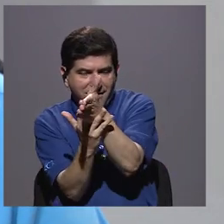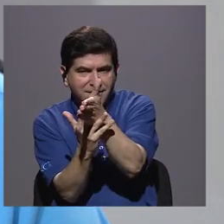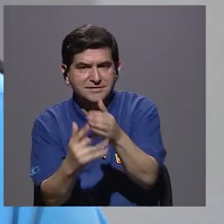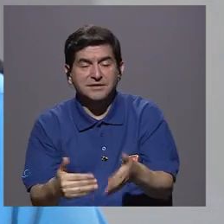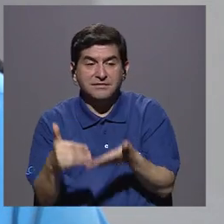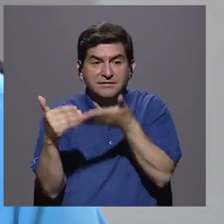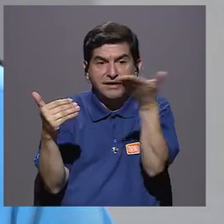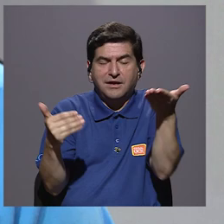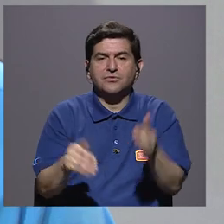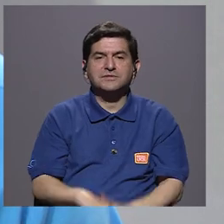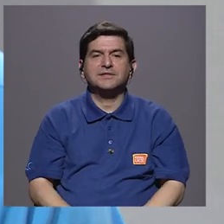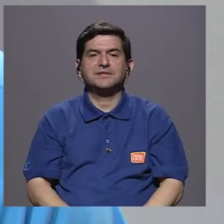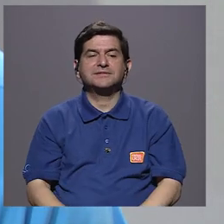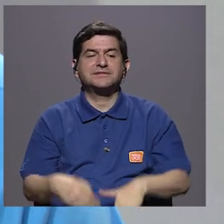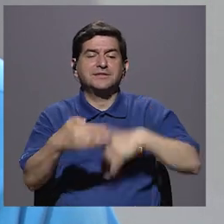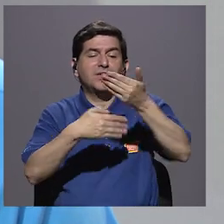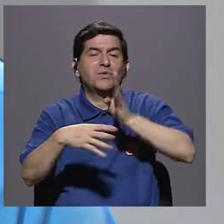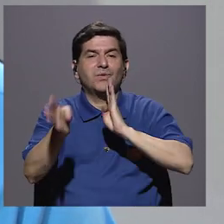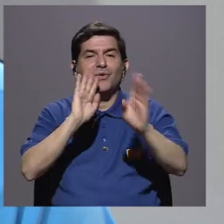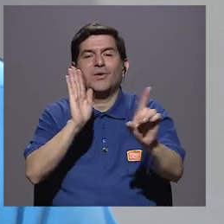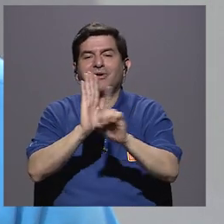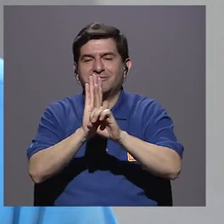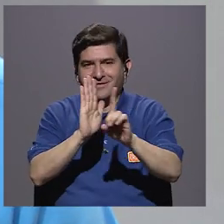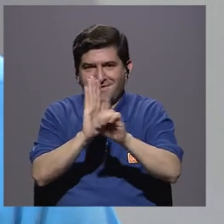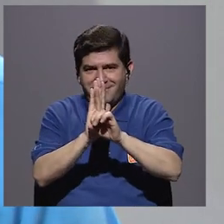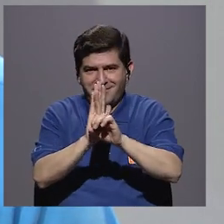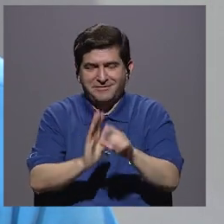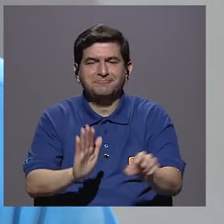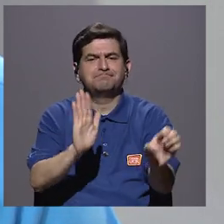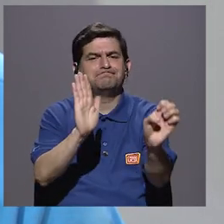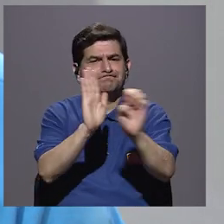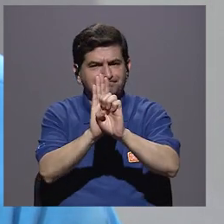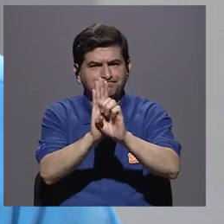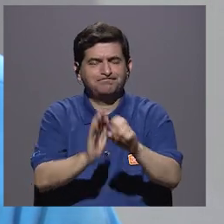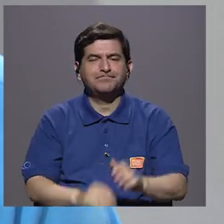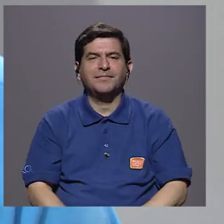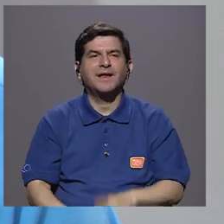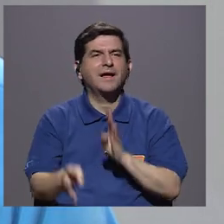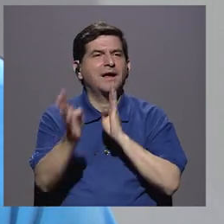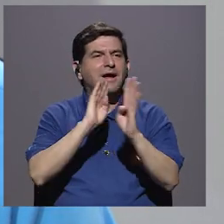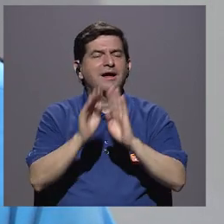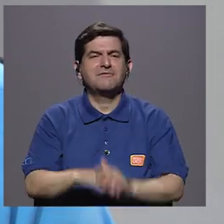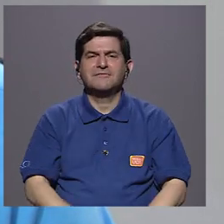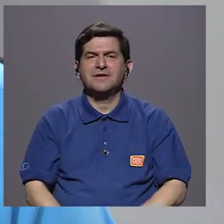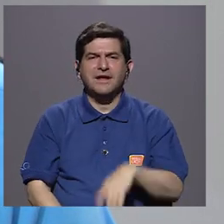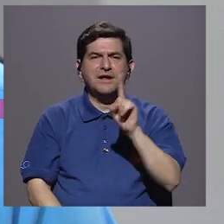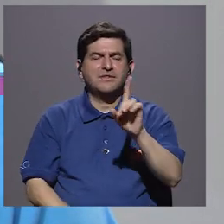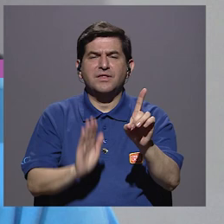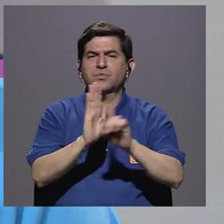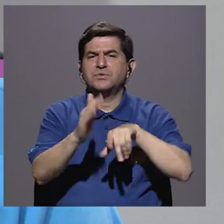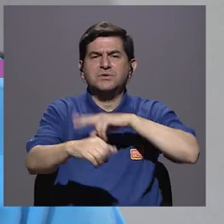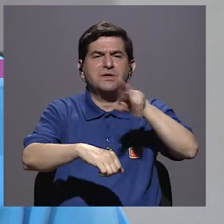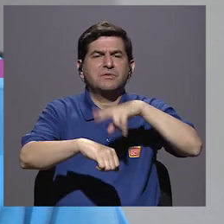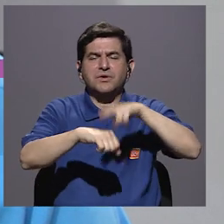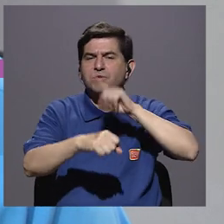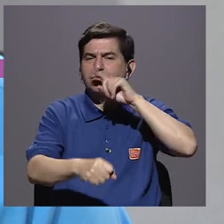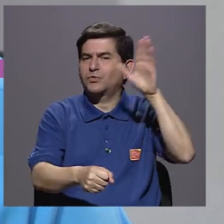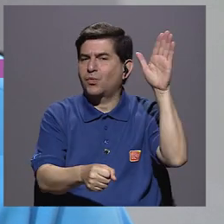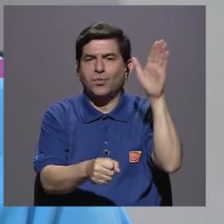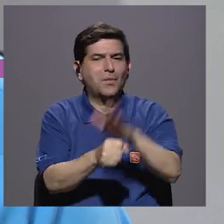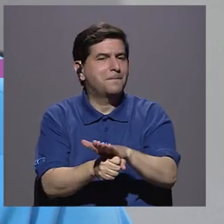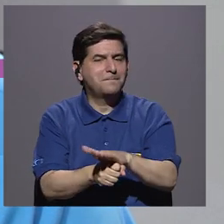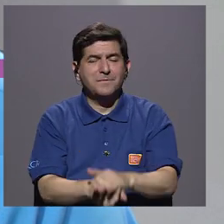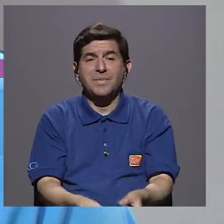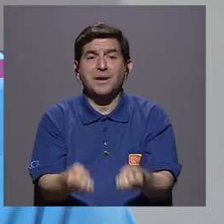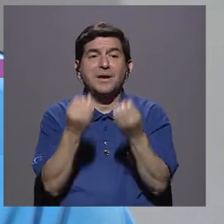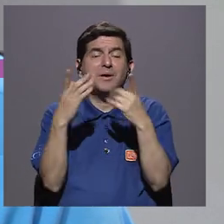a ciertas cosas que son los derechos, que después lo hablaremos, ¿verdad? Entonces, por ejemplo, podemos hablar de un deber que generalmente se incumple y que